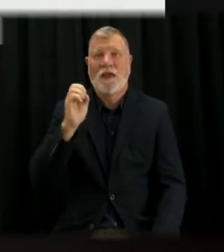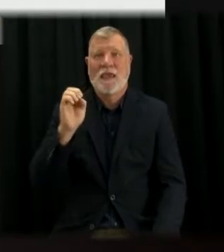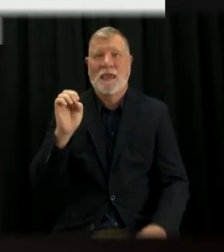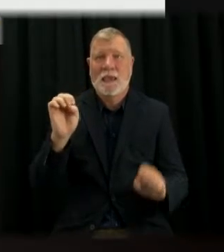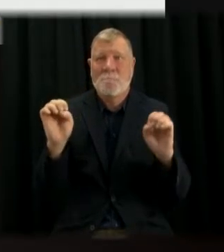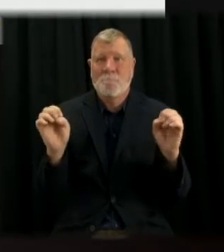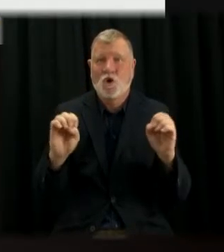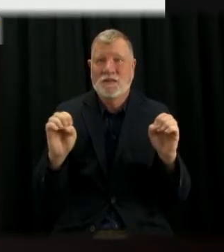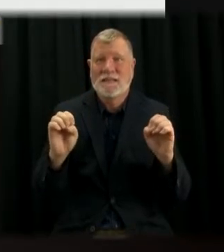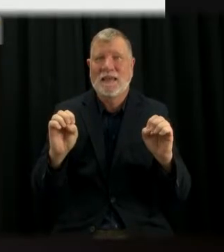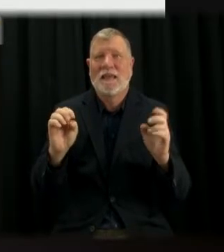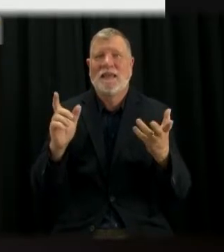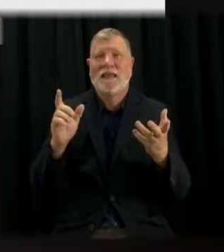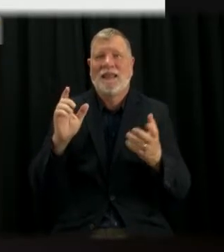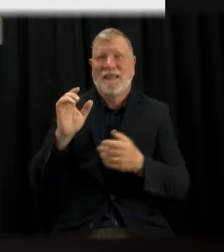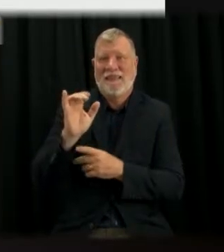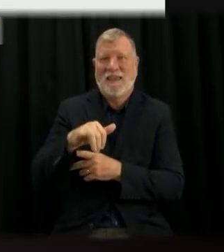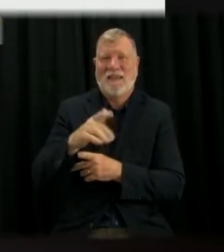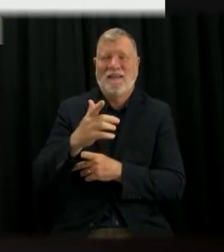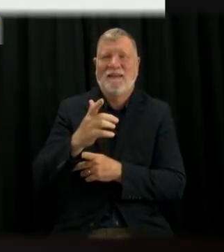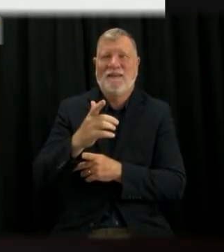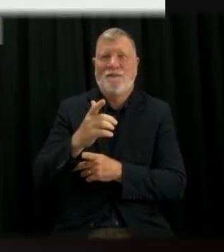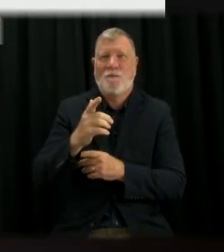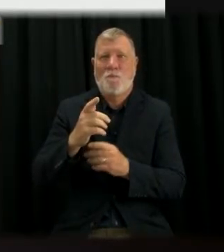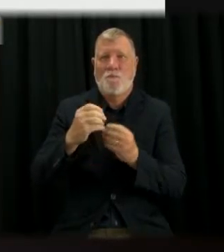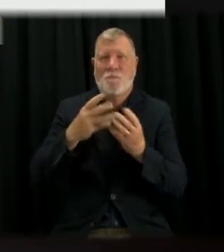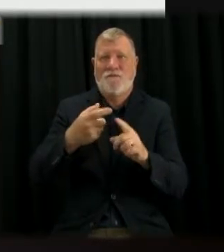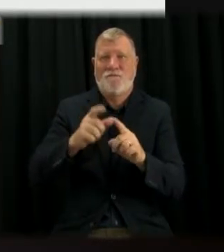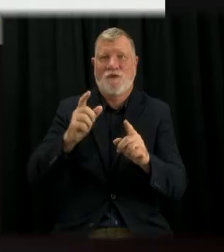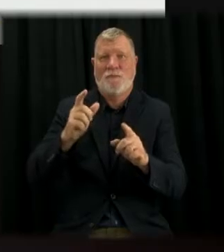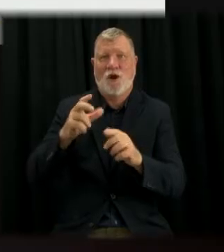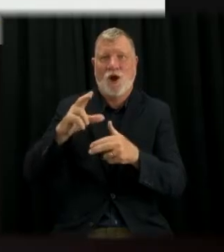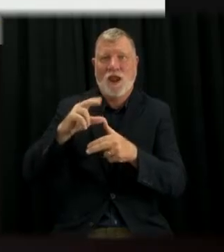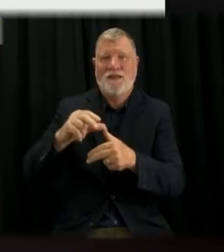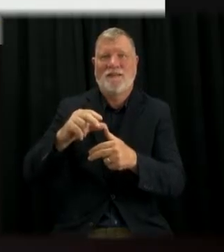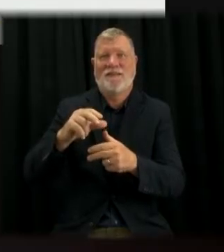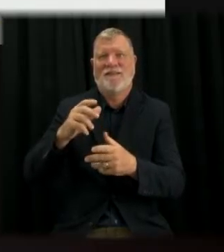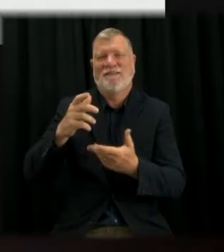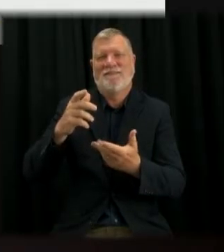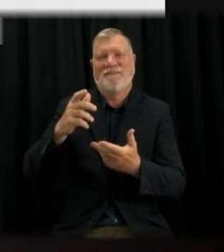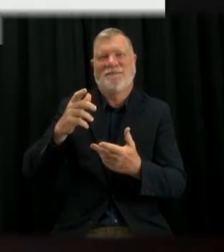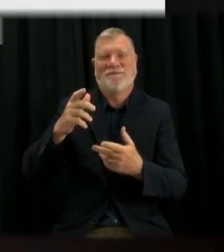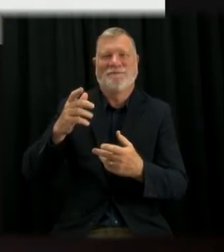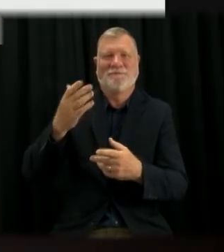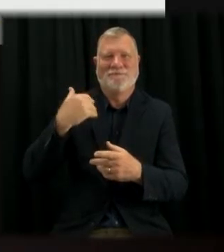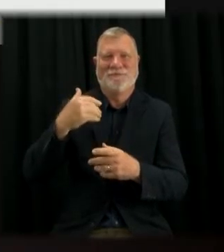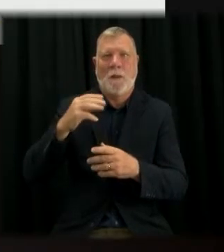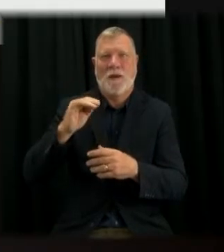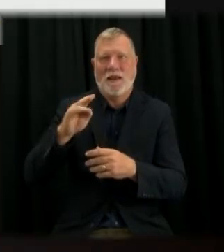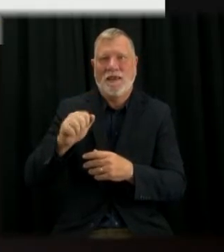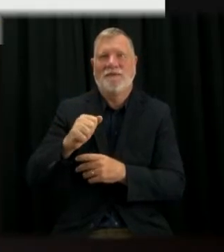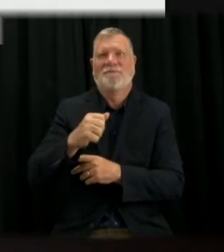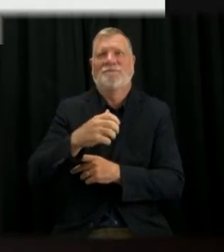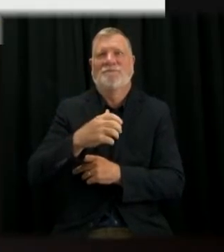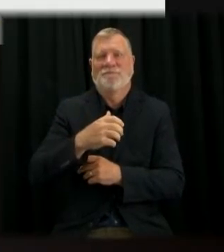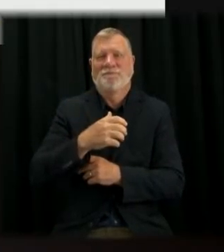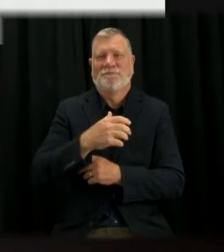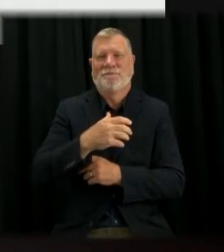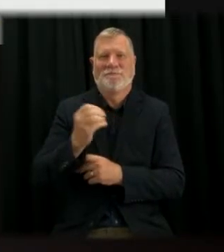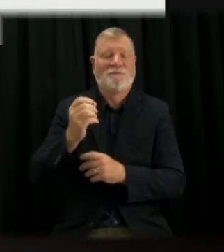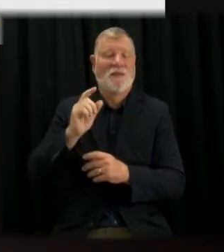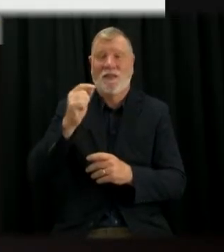La emergencia que fue que ocurrió por María no ayudó para